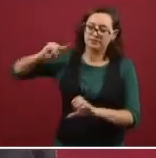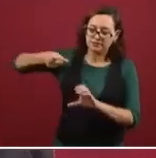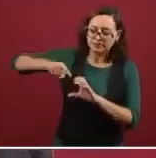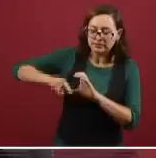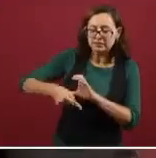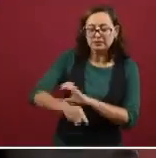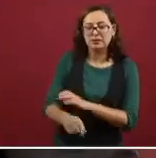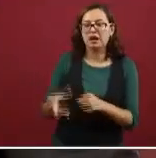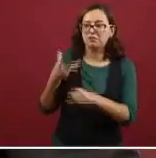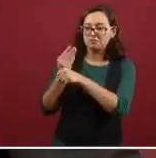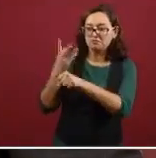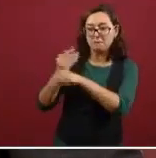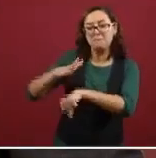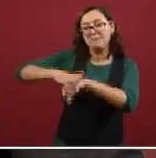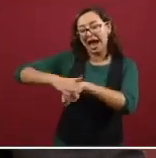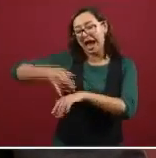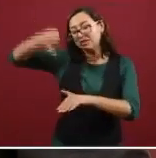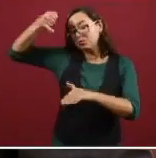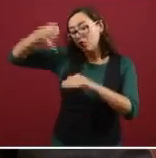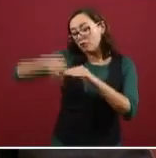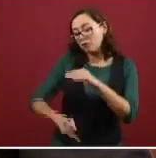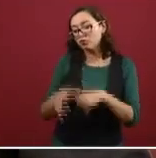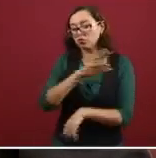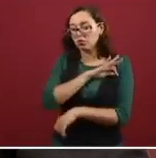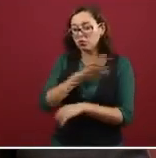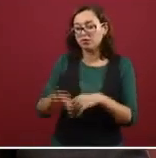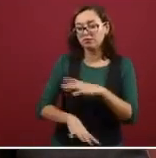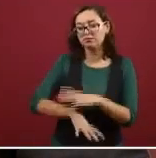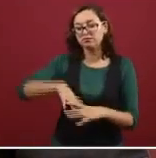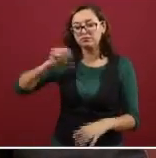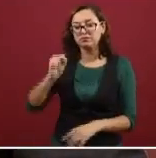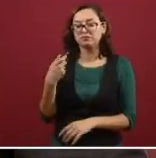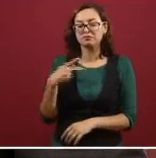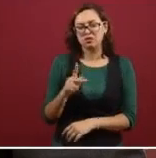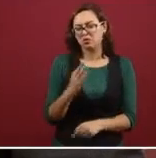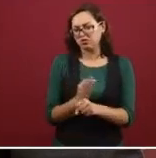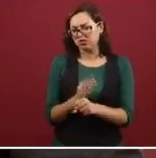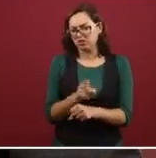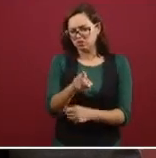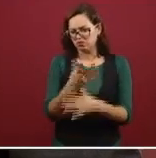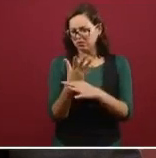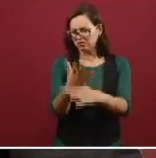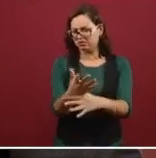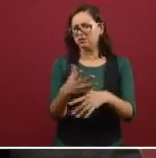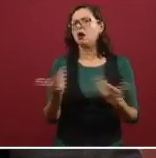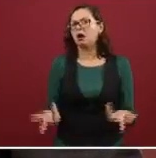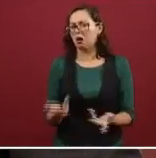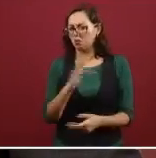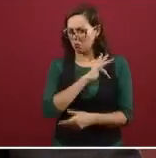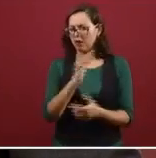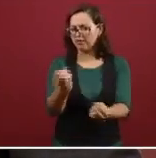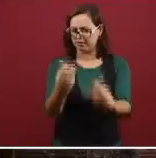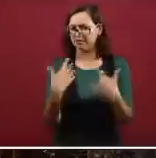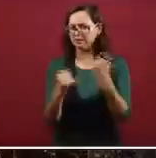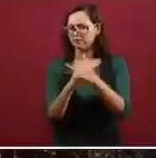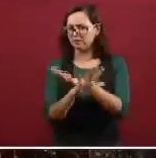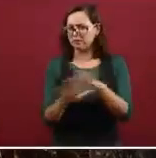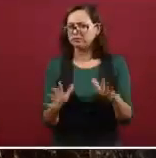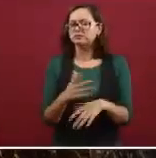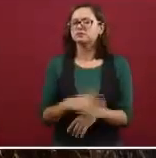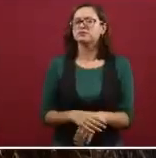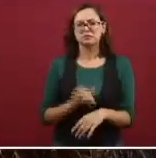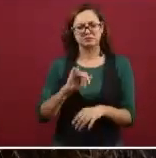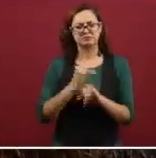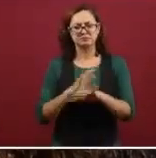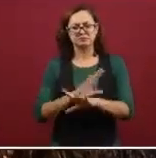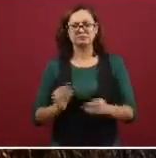secundarias y mejoradas. En este caso concreto no tengo ese dato, pero lo voy a, por favor, se lo voy a agradecer mucho.